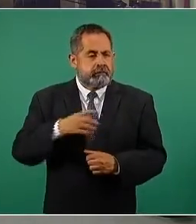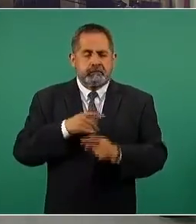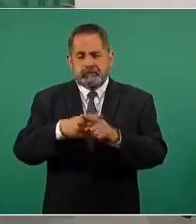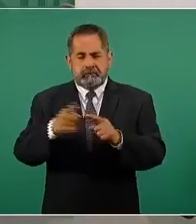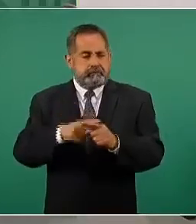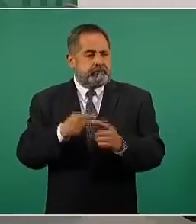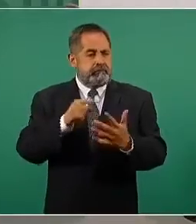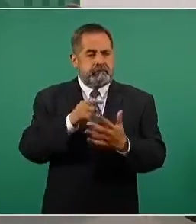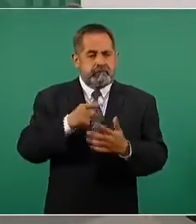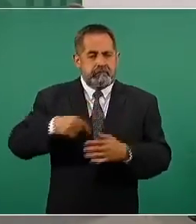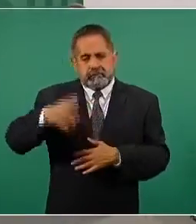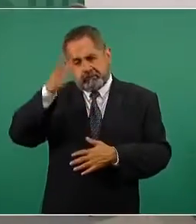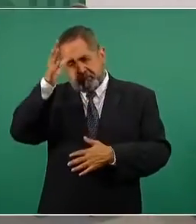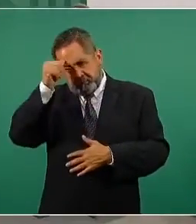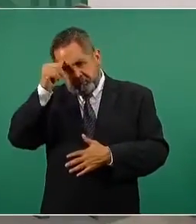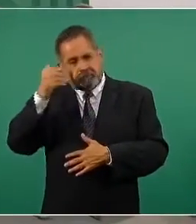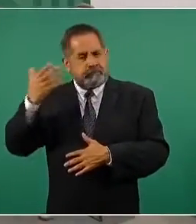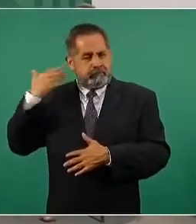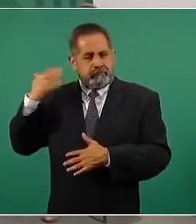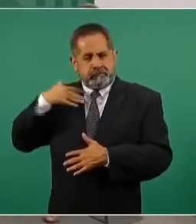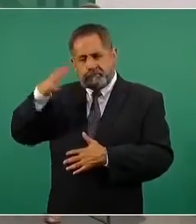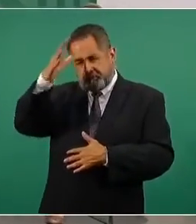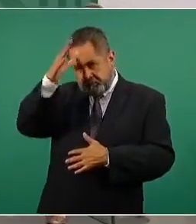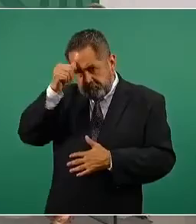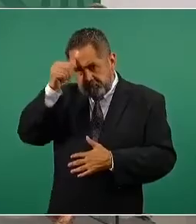varios acuerdos como este.